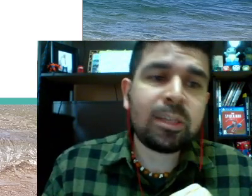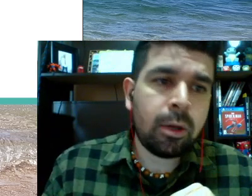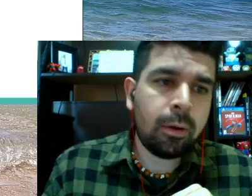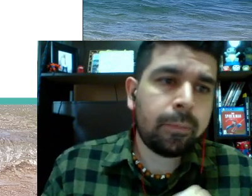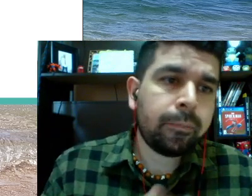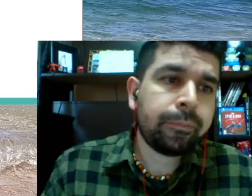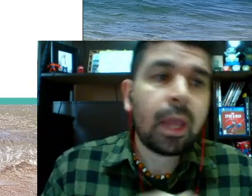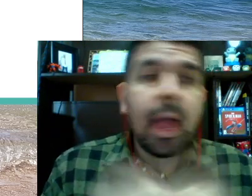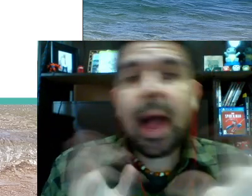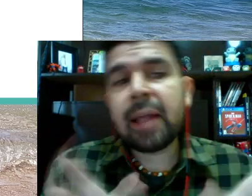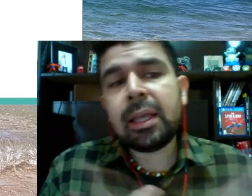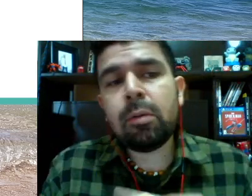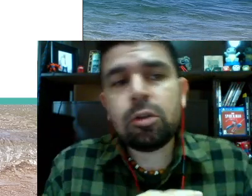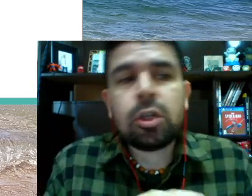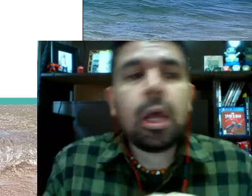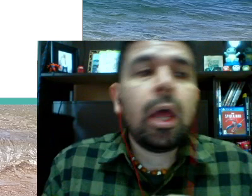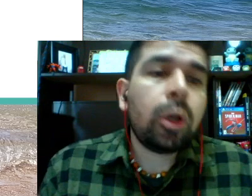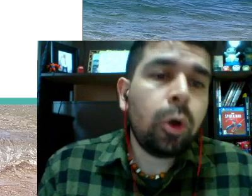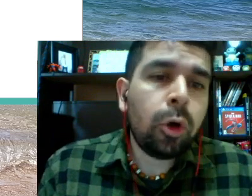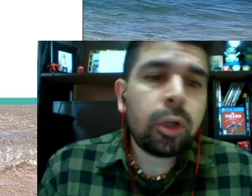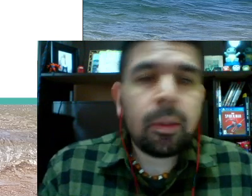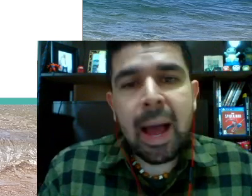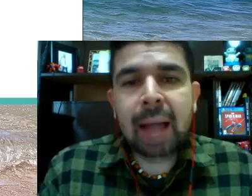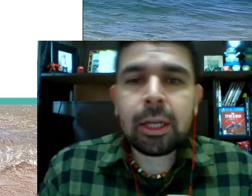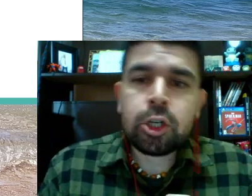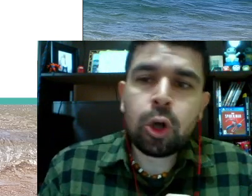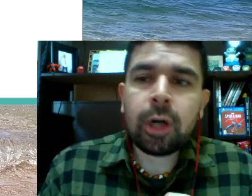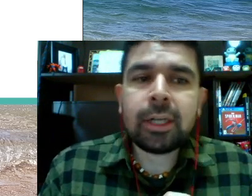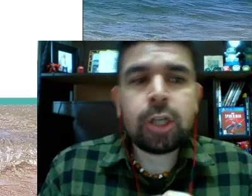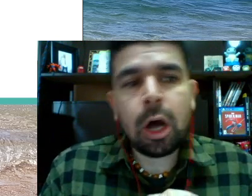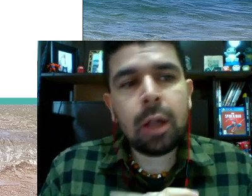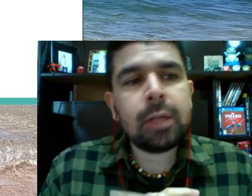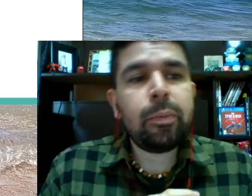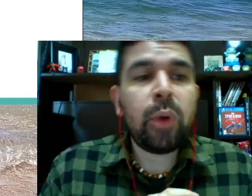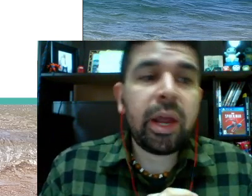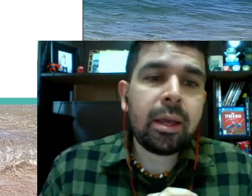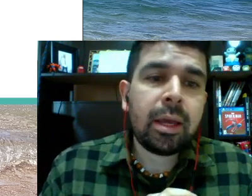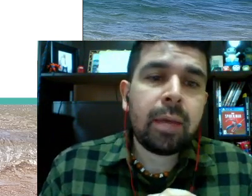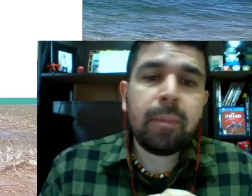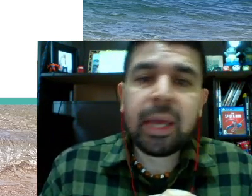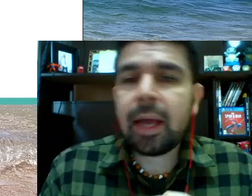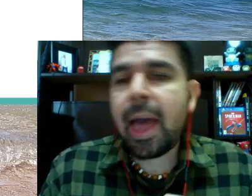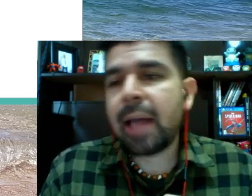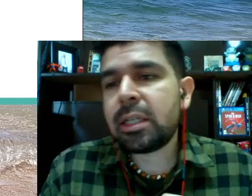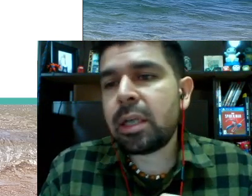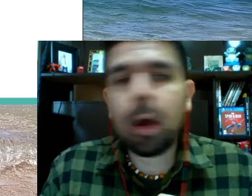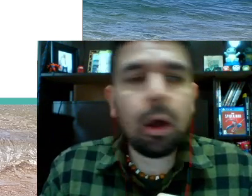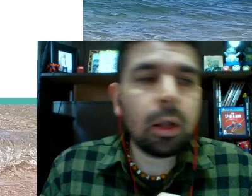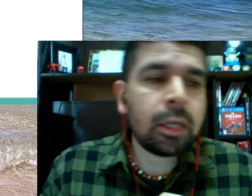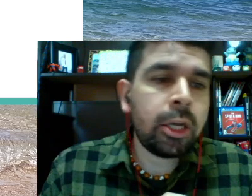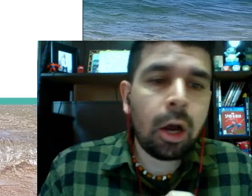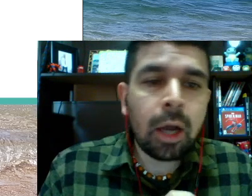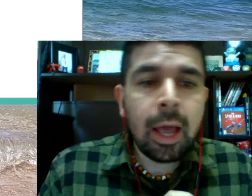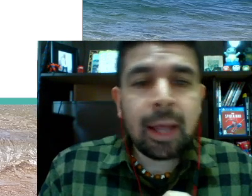español adjetivos good va a ser como britney bitch hands on o